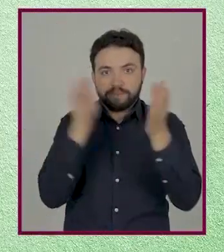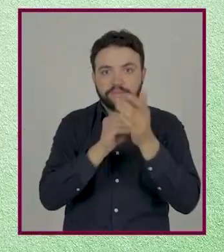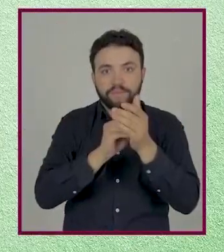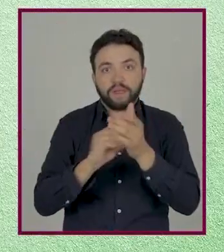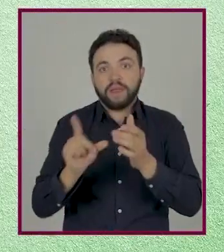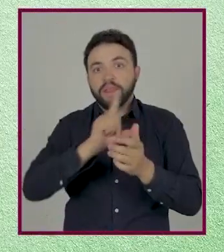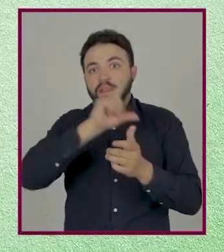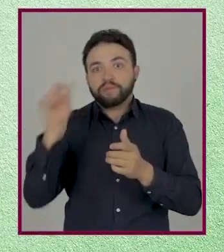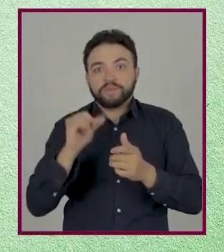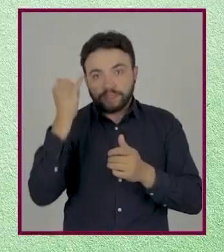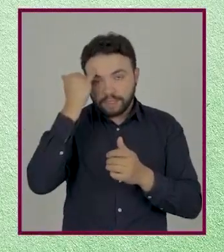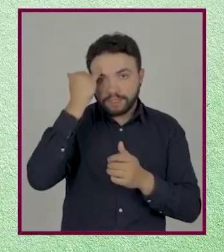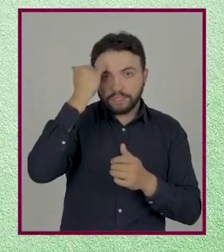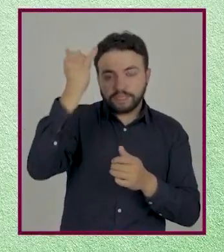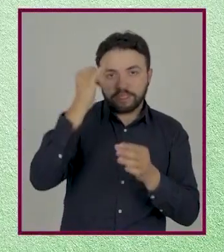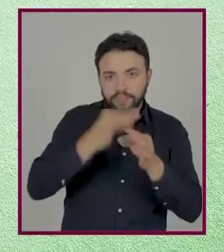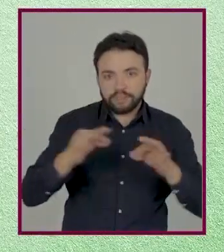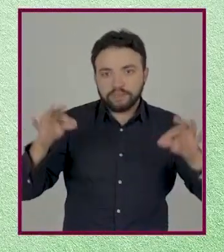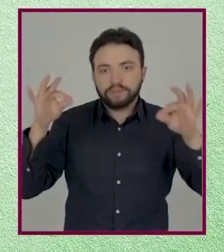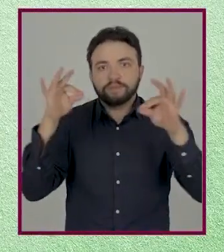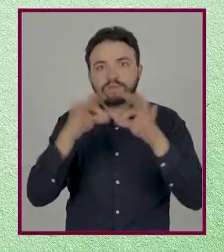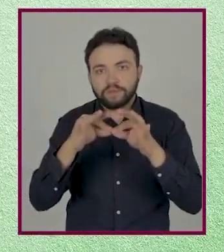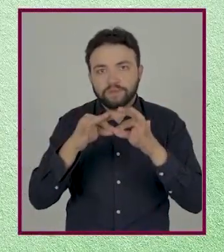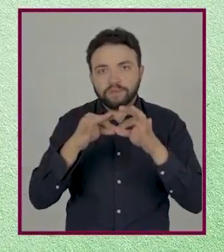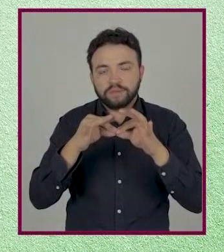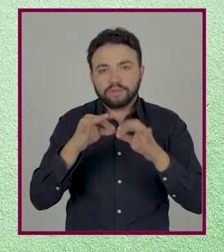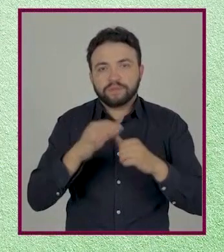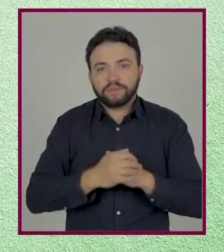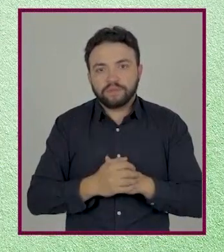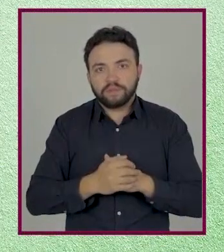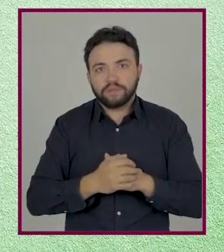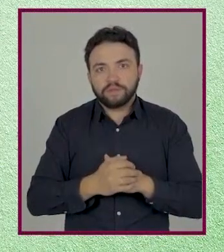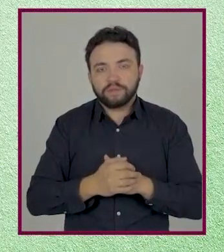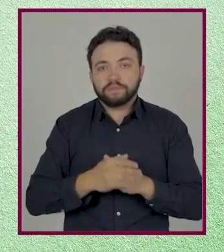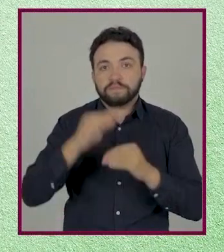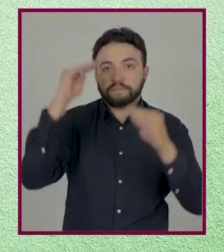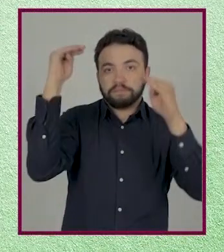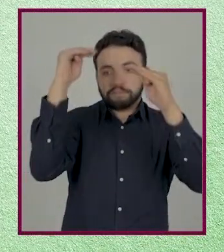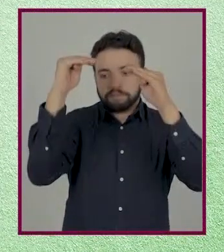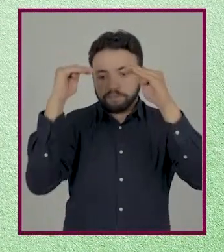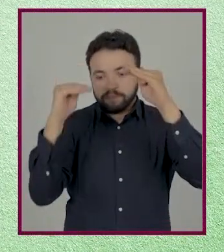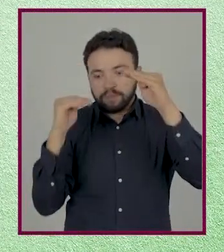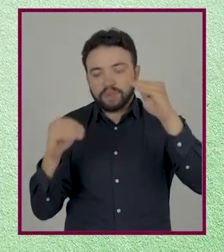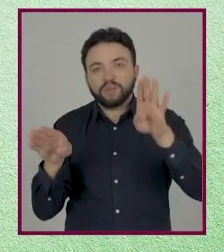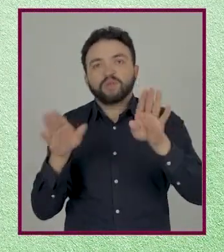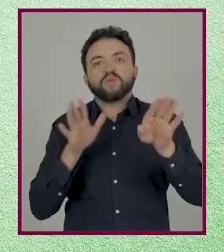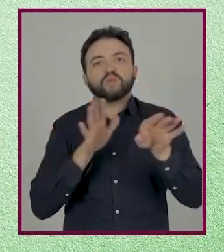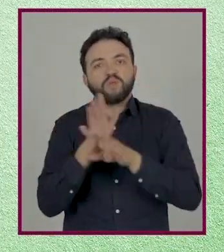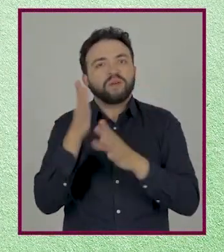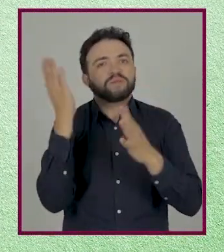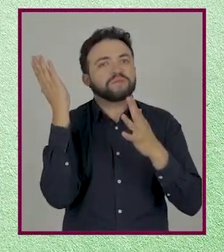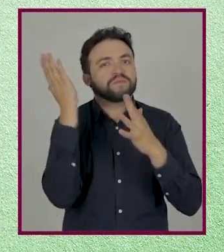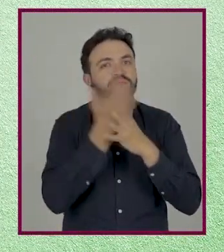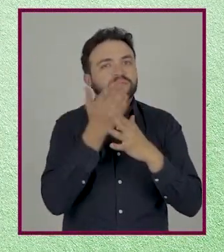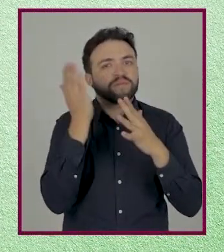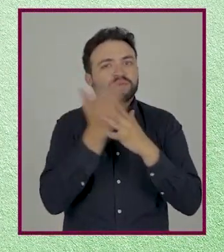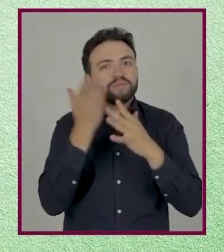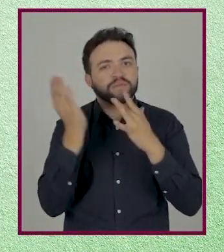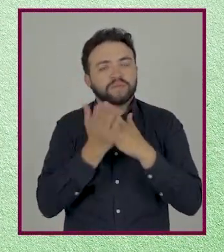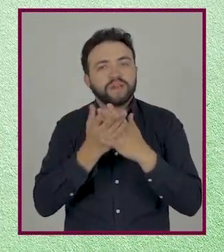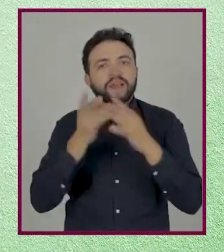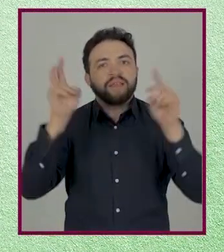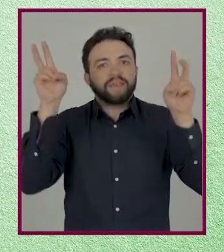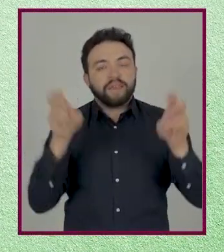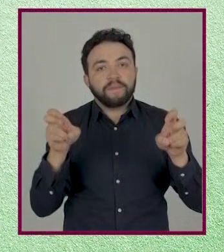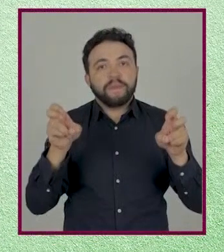Primero se anota el tema, ¿cierto? Luego las ideas principales, que generalmente son clasificaciones, las partes en las